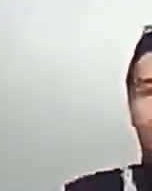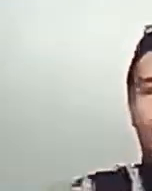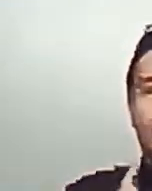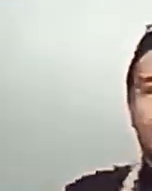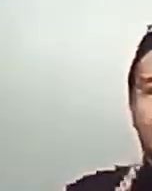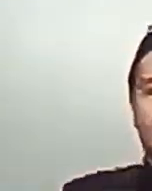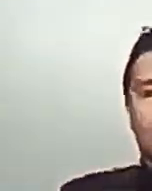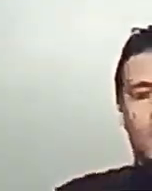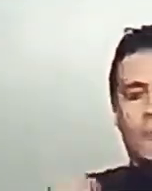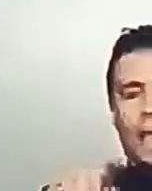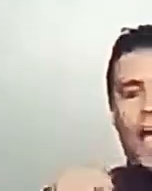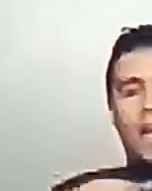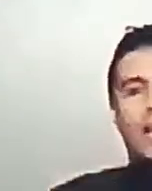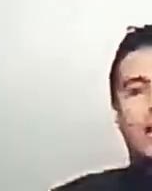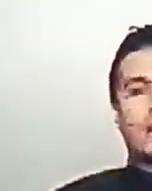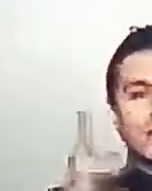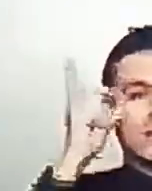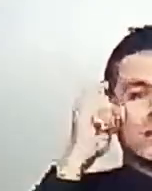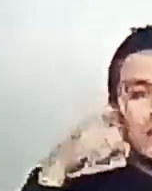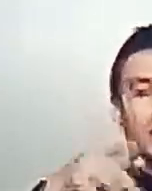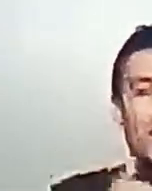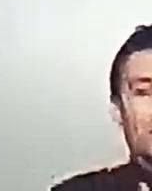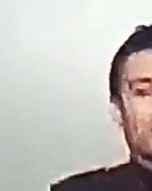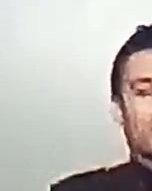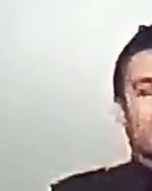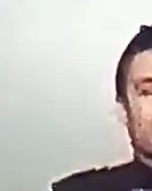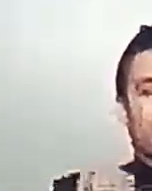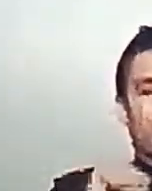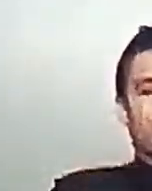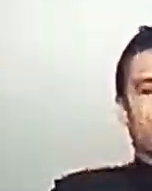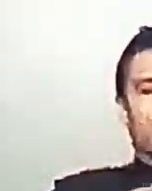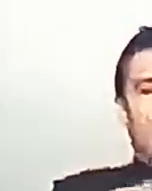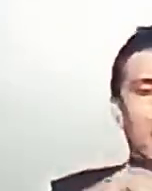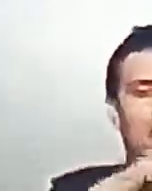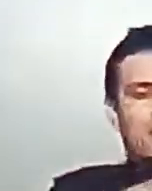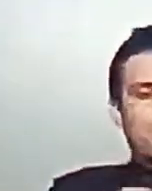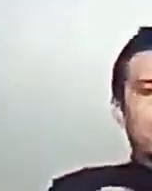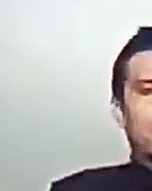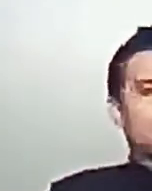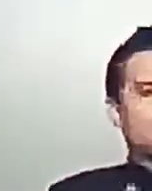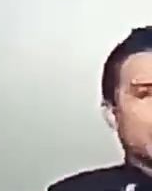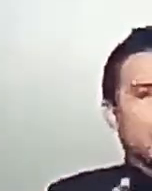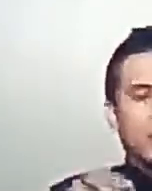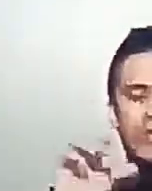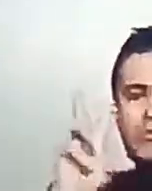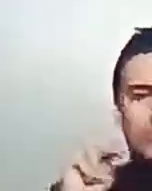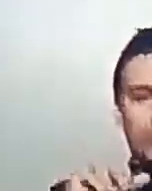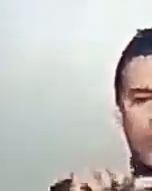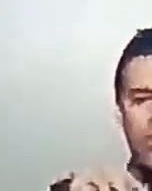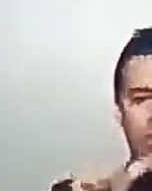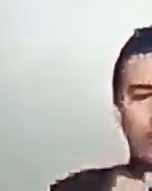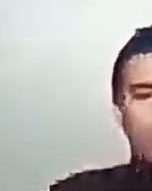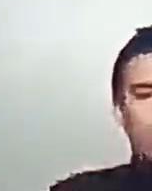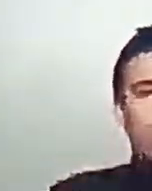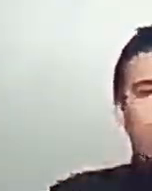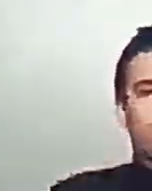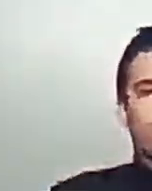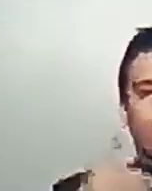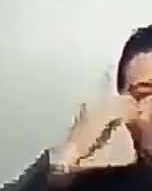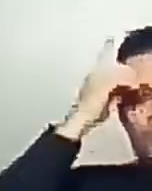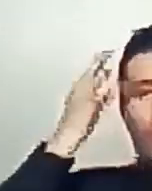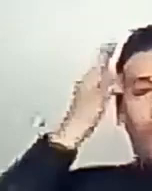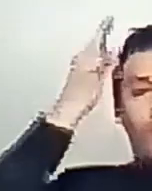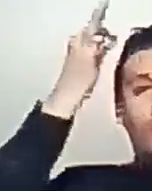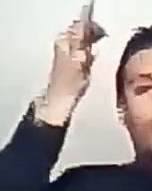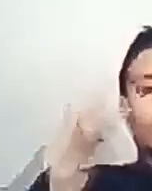se creen dueños de nuestra ciudad, se creen dueños de nuestra provincia, pero no son los dueños de nuestro destino. El cambio es ahora o